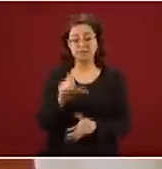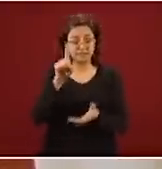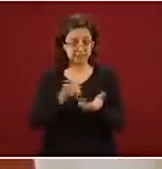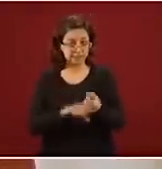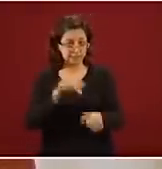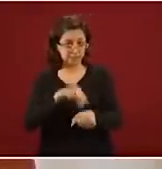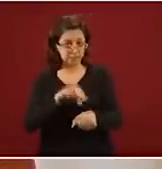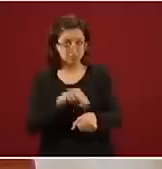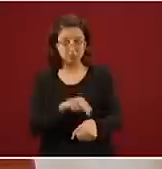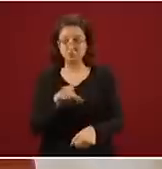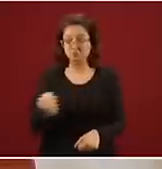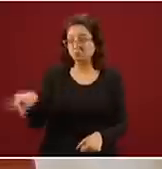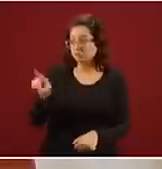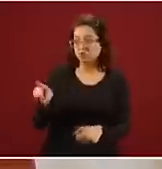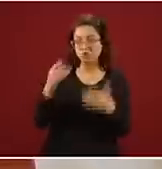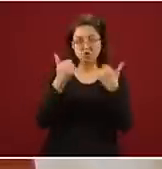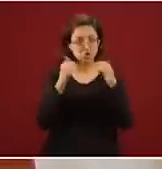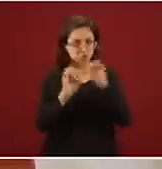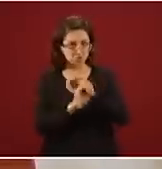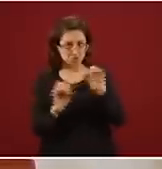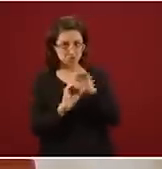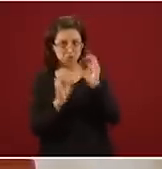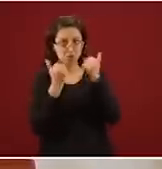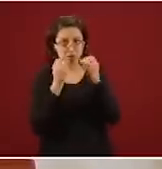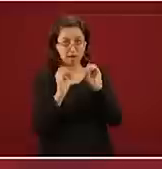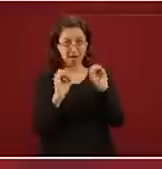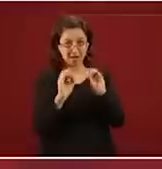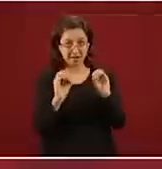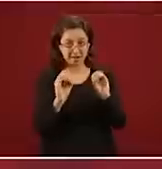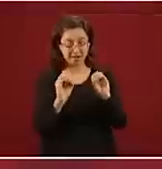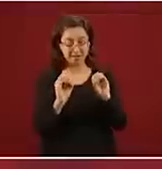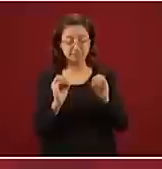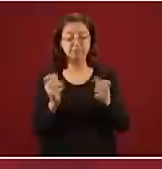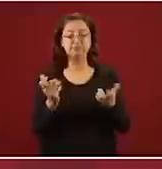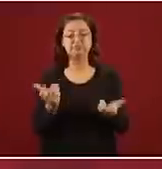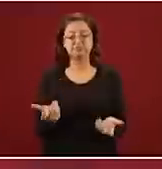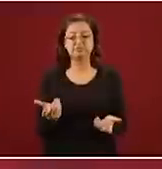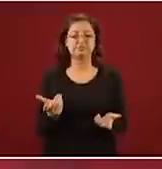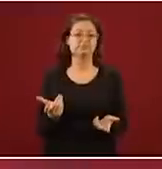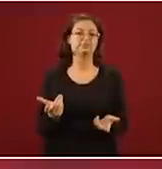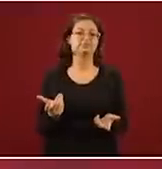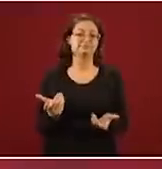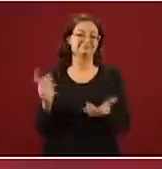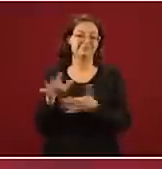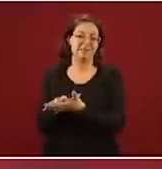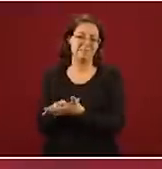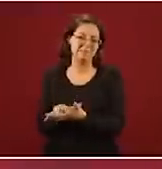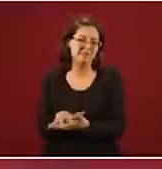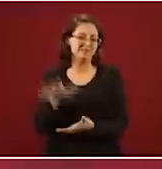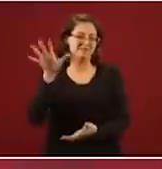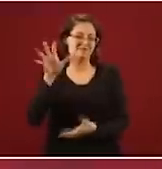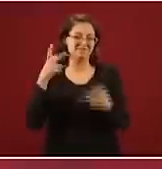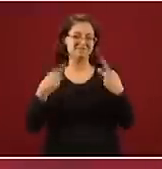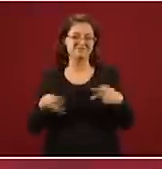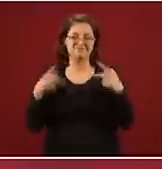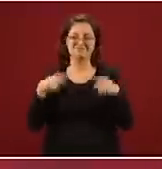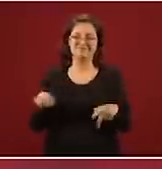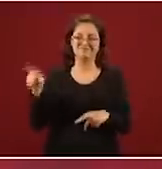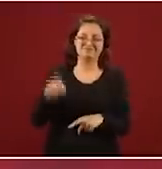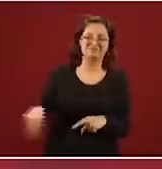que no tienen la seguridad social, que es la mayoría de los mexicanos,